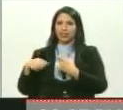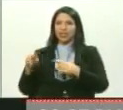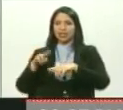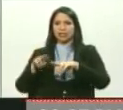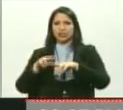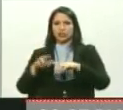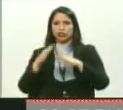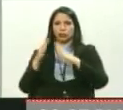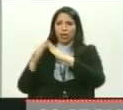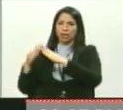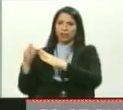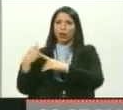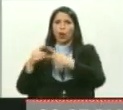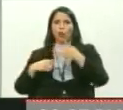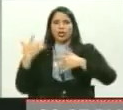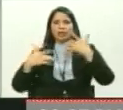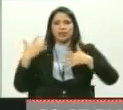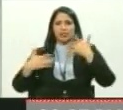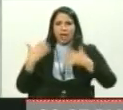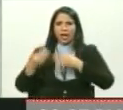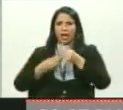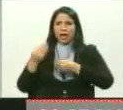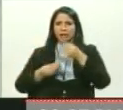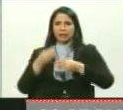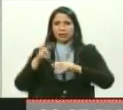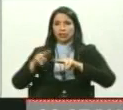casa, ¿qué otras actividades realizan los niños en el hogar?